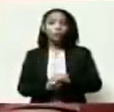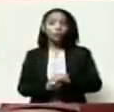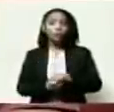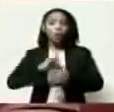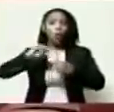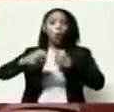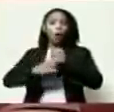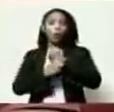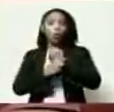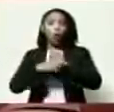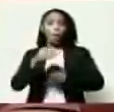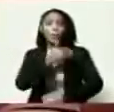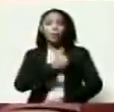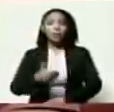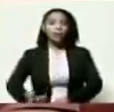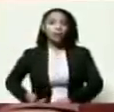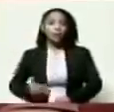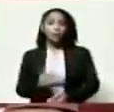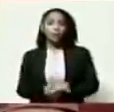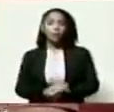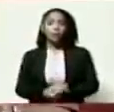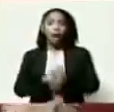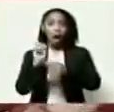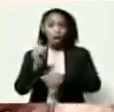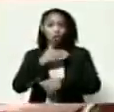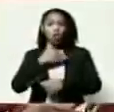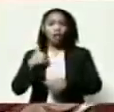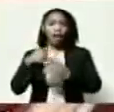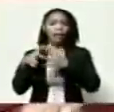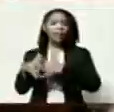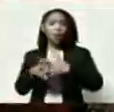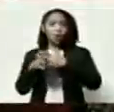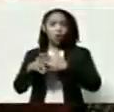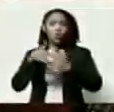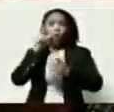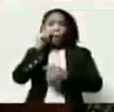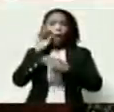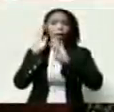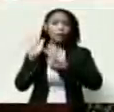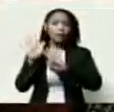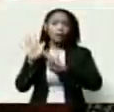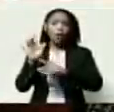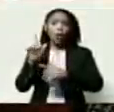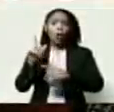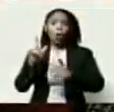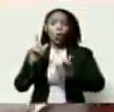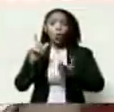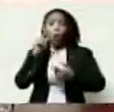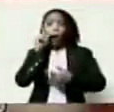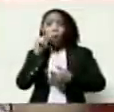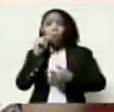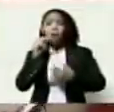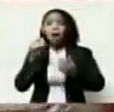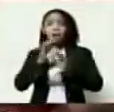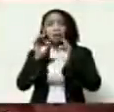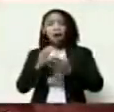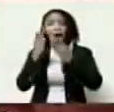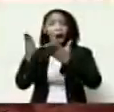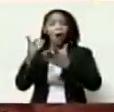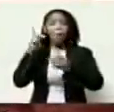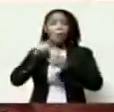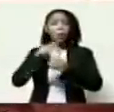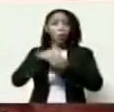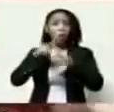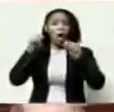en la presidencia. Ellos quisieran, Estados Unidos quisiera tener un tipo así, un tipo que le entregara todo el petróleo de Venezuela, que se lo lleven, como era